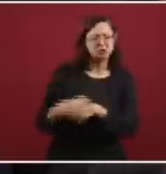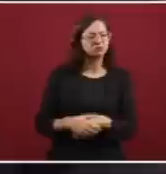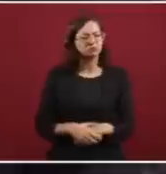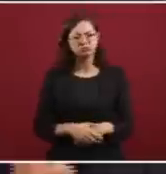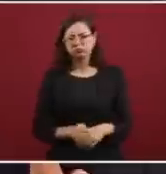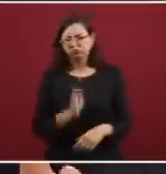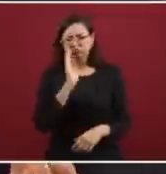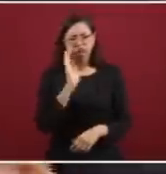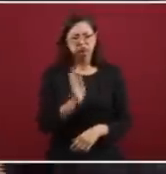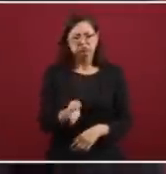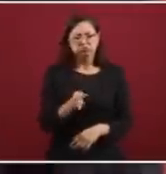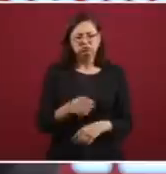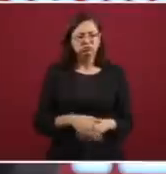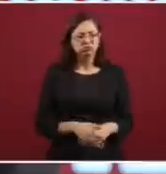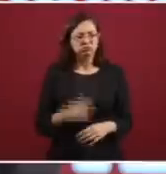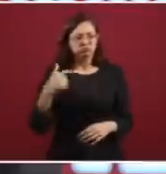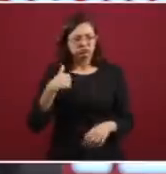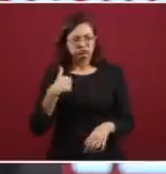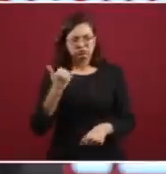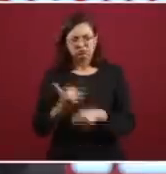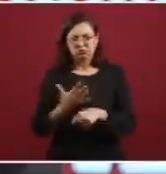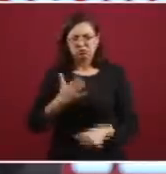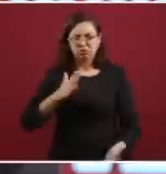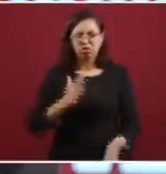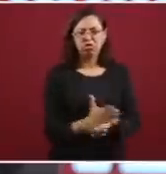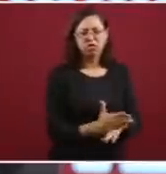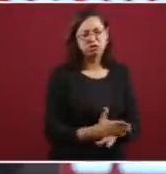no podemos impedirla.